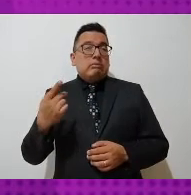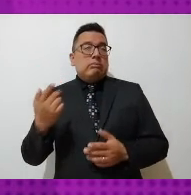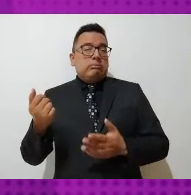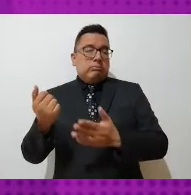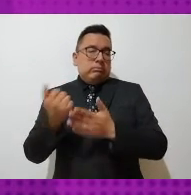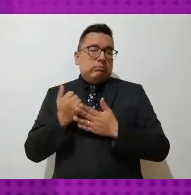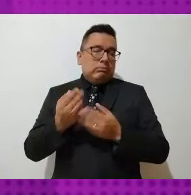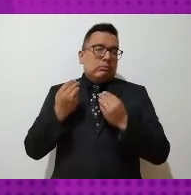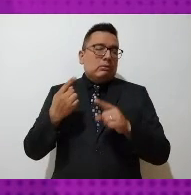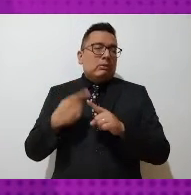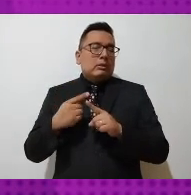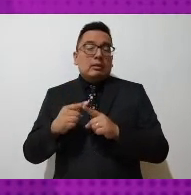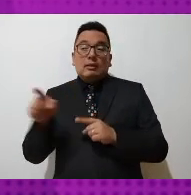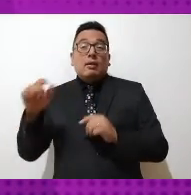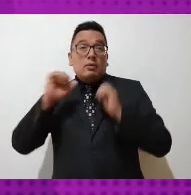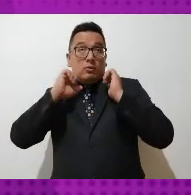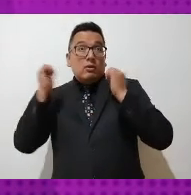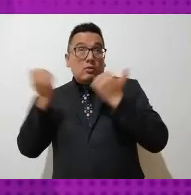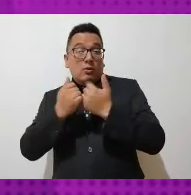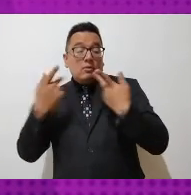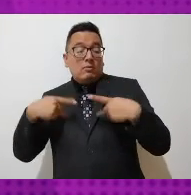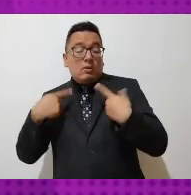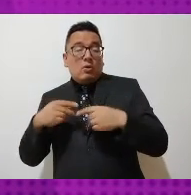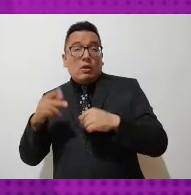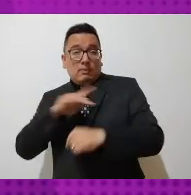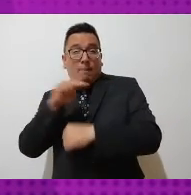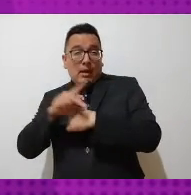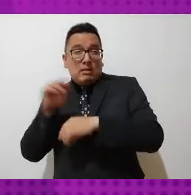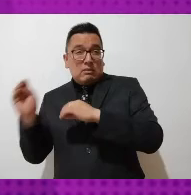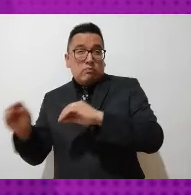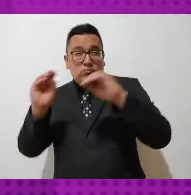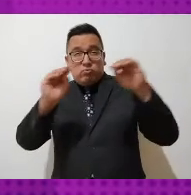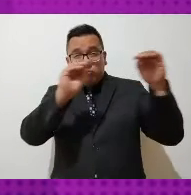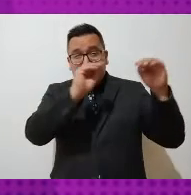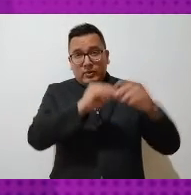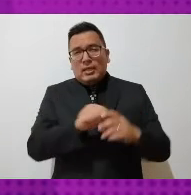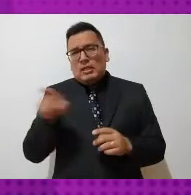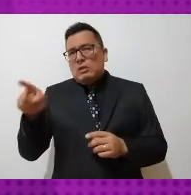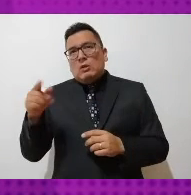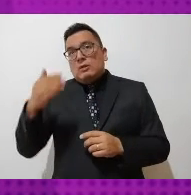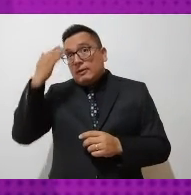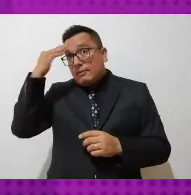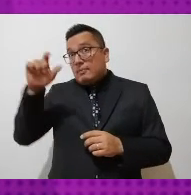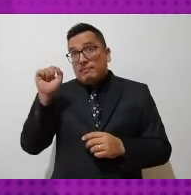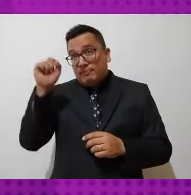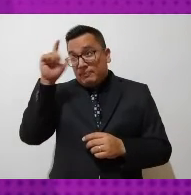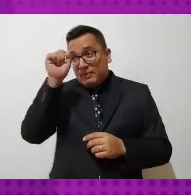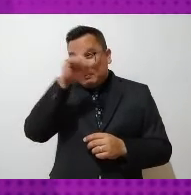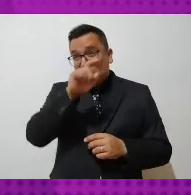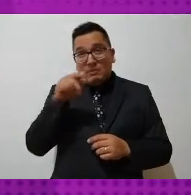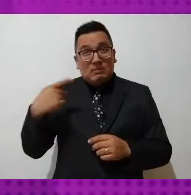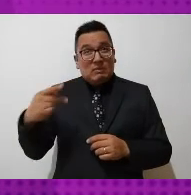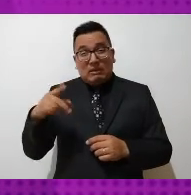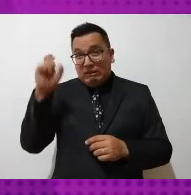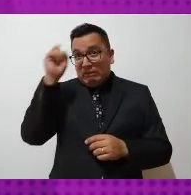fueron las asociaciones de migrantes, que también es uno de nuestros grupos que han sido históricamente vulnerados.